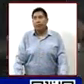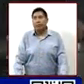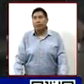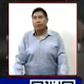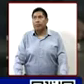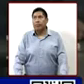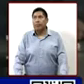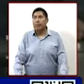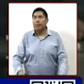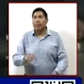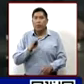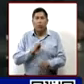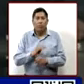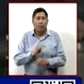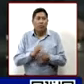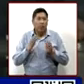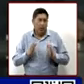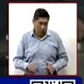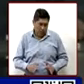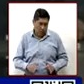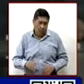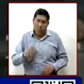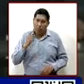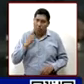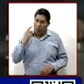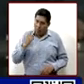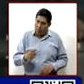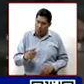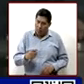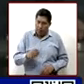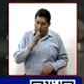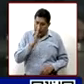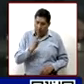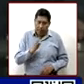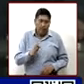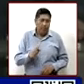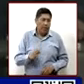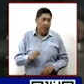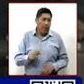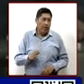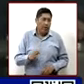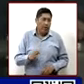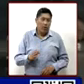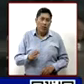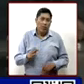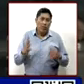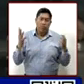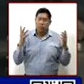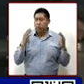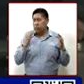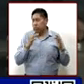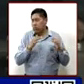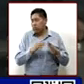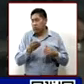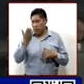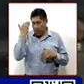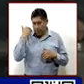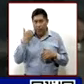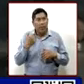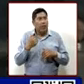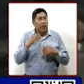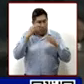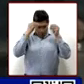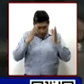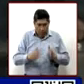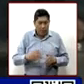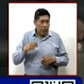Señor ministro, nosotros tenemos un mandato imperativo de la tercera conferencia nacional en el sentido de